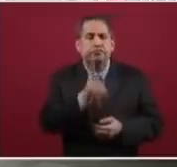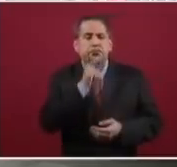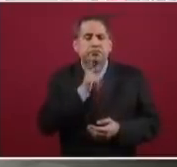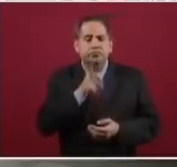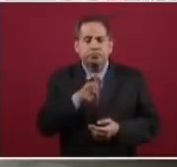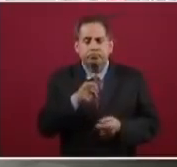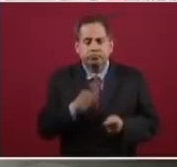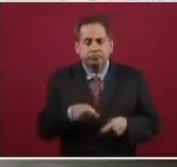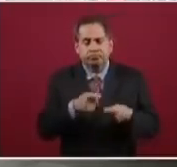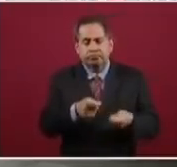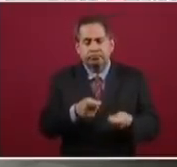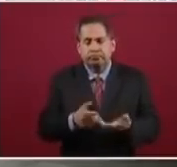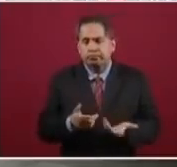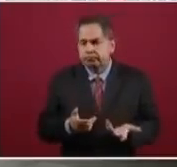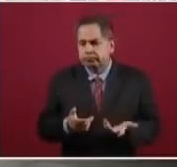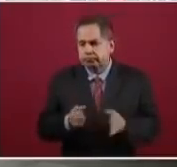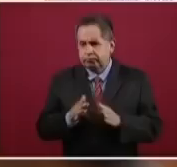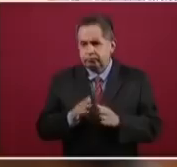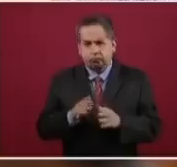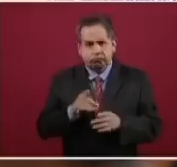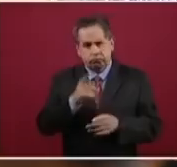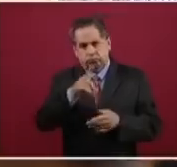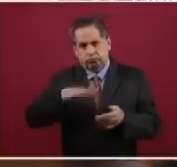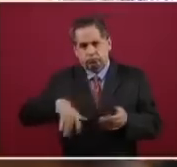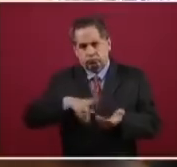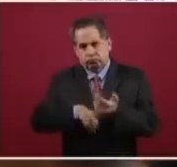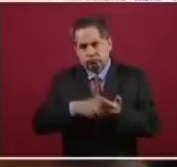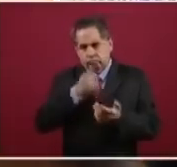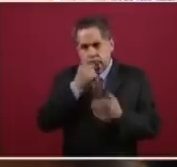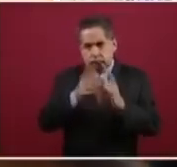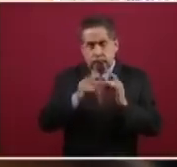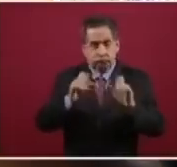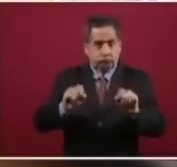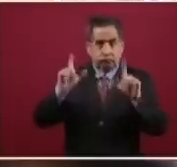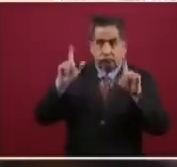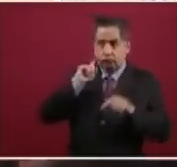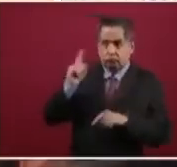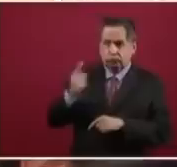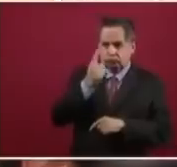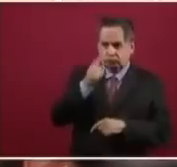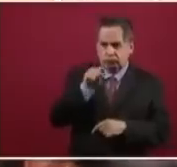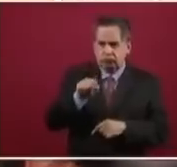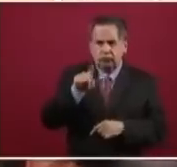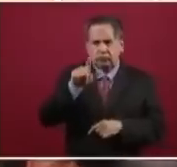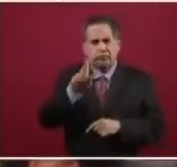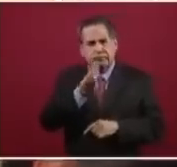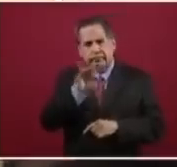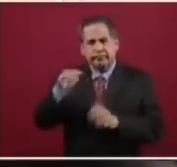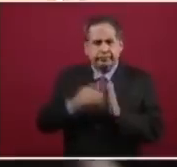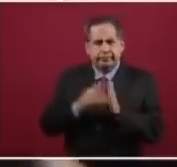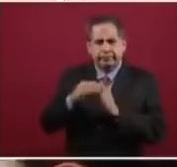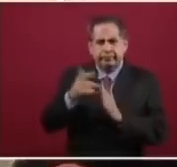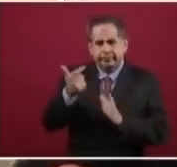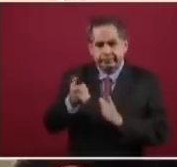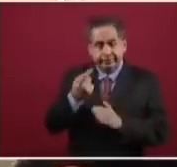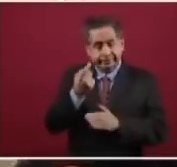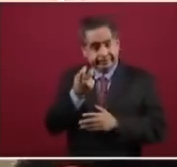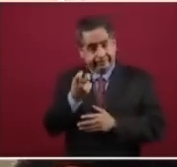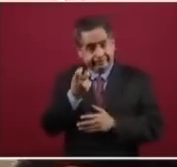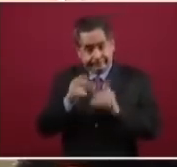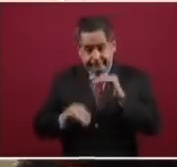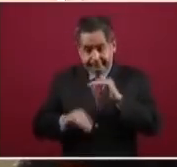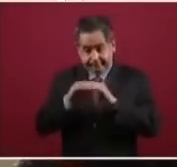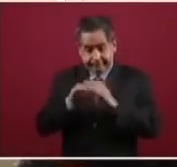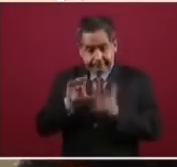de este margen de maniobra que usted planteo ahorita de 1.17 billones de pesos ese fue el margen